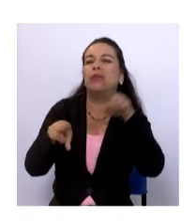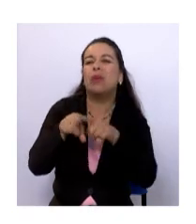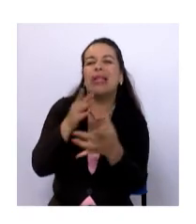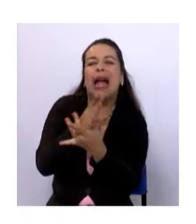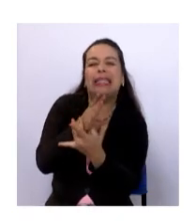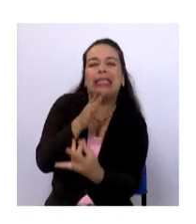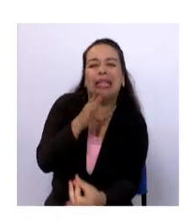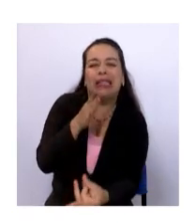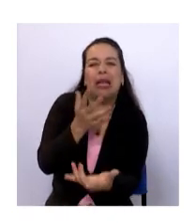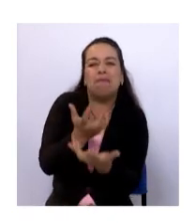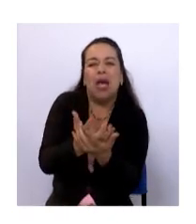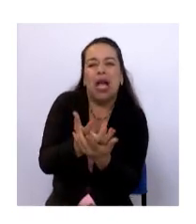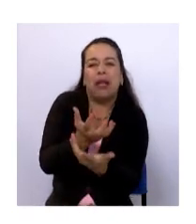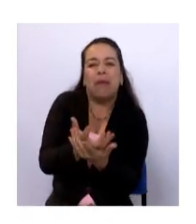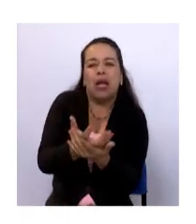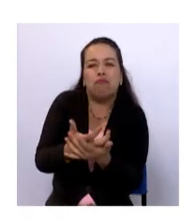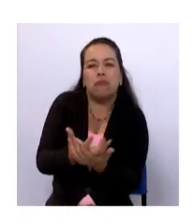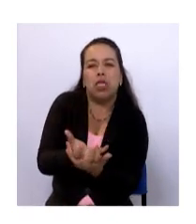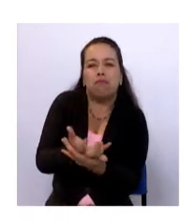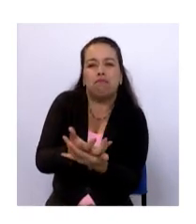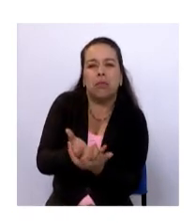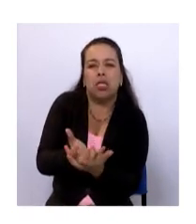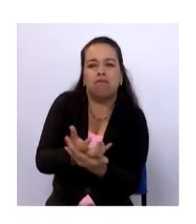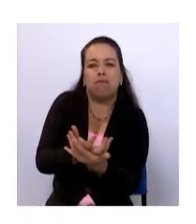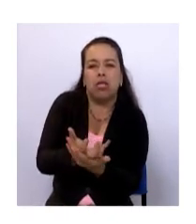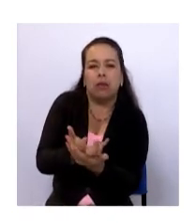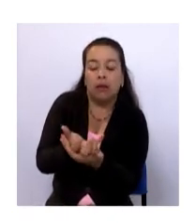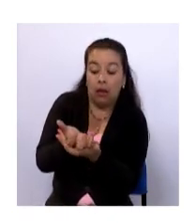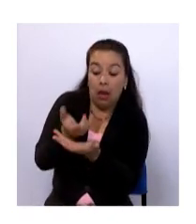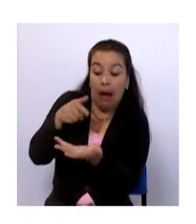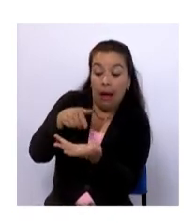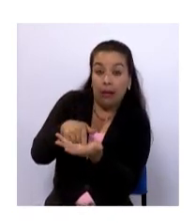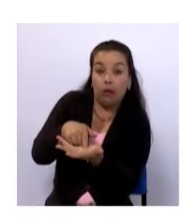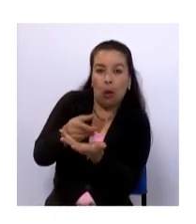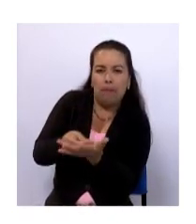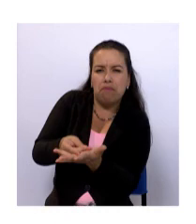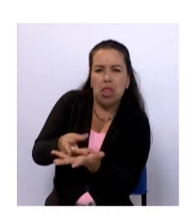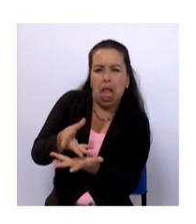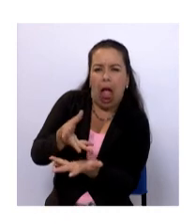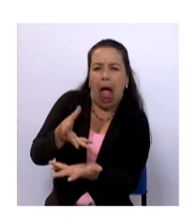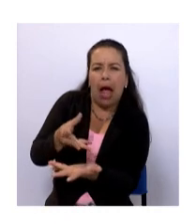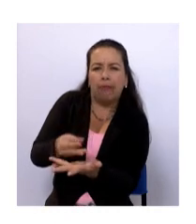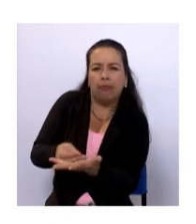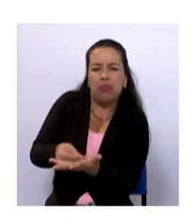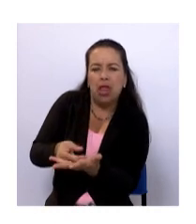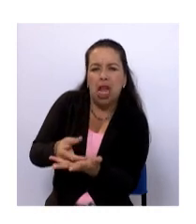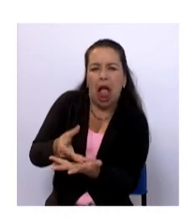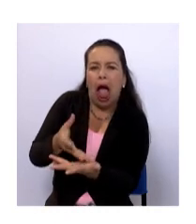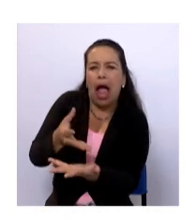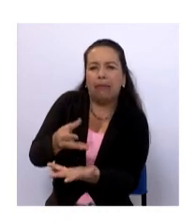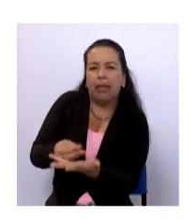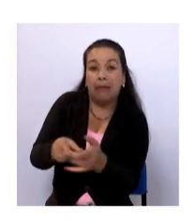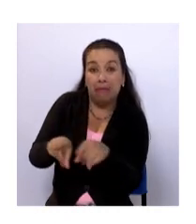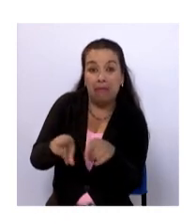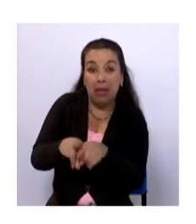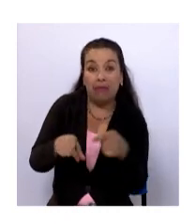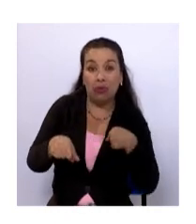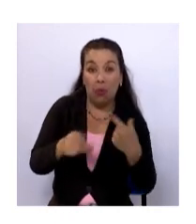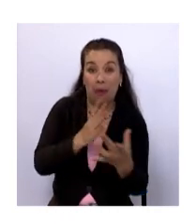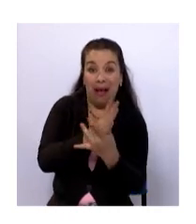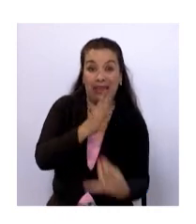estado por un líquido sí y ese líquido tiene un alto grado de viscosidad inclusive tiene mayor viscosidad que el aceite que utilizamos